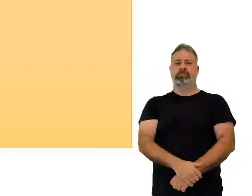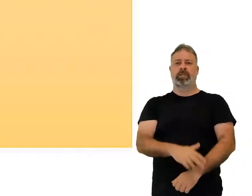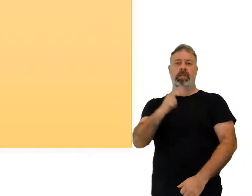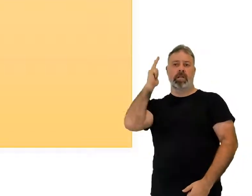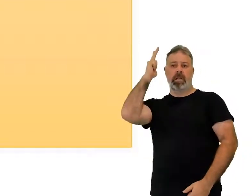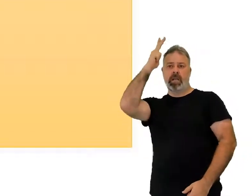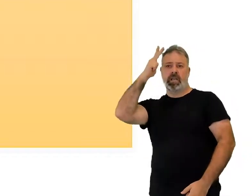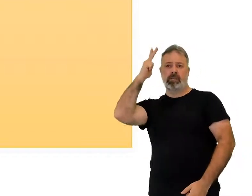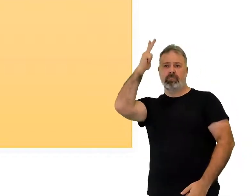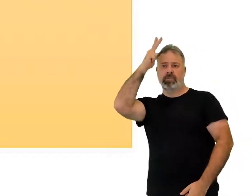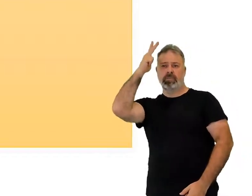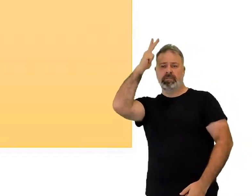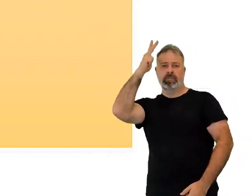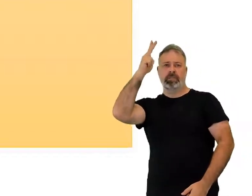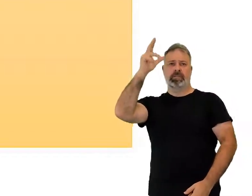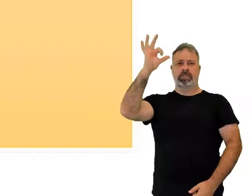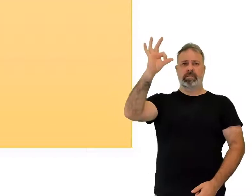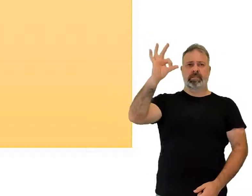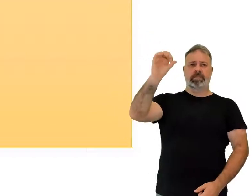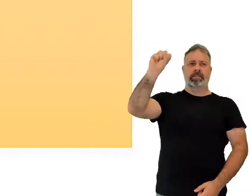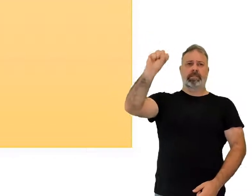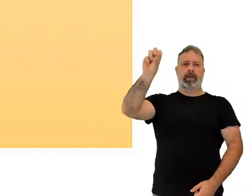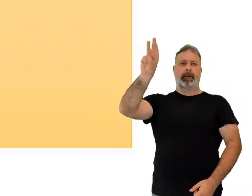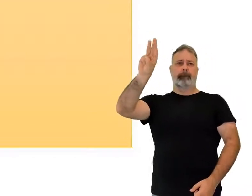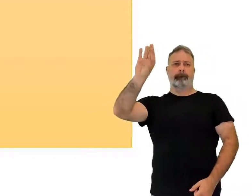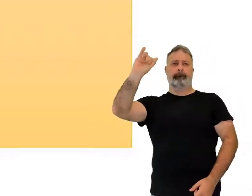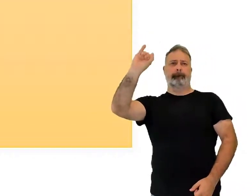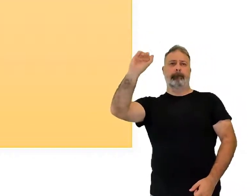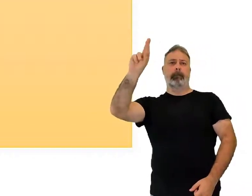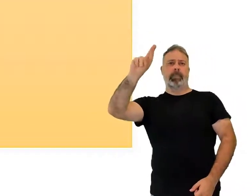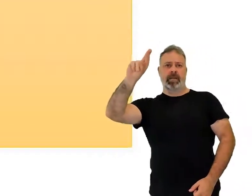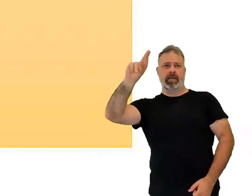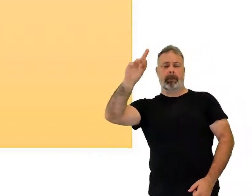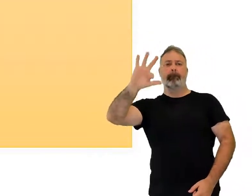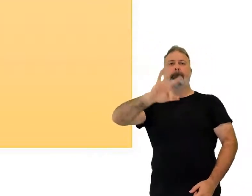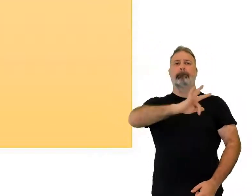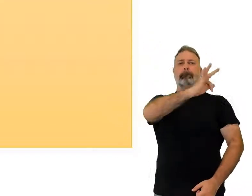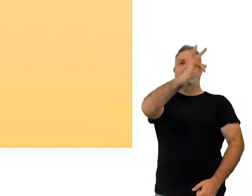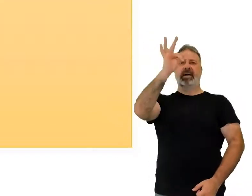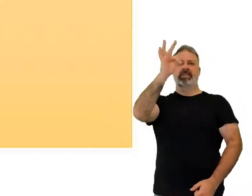la hipótesis de Sapir y Whorf